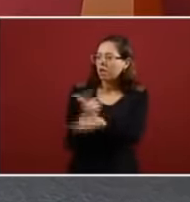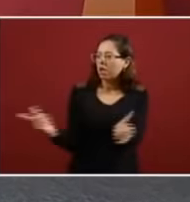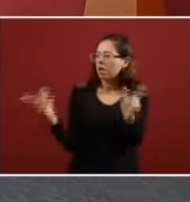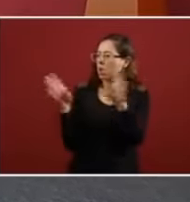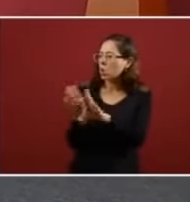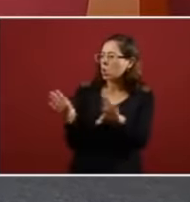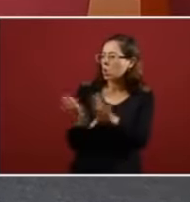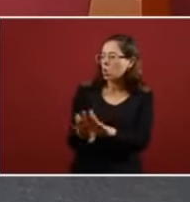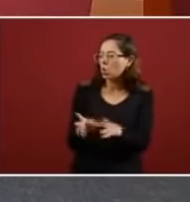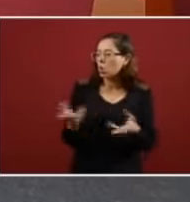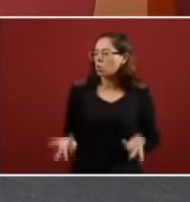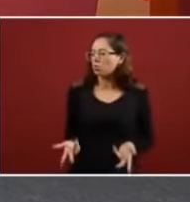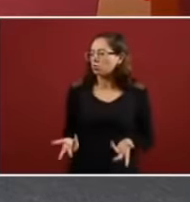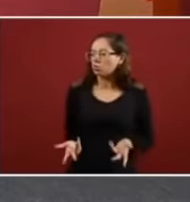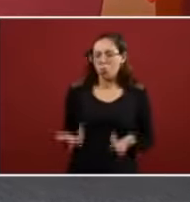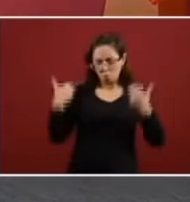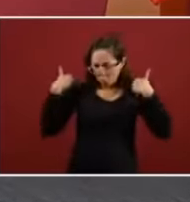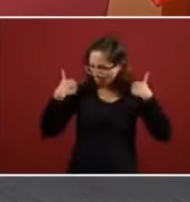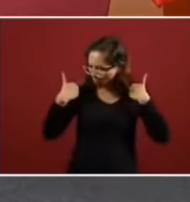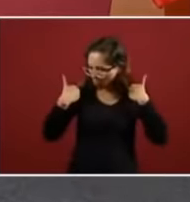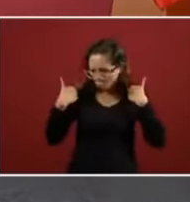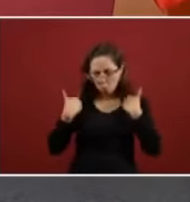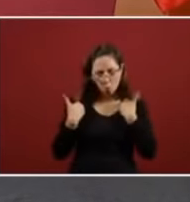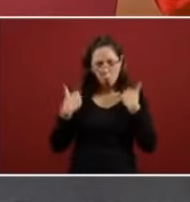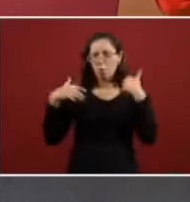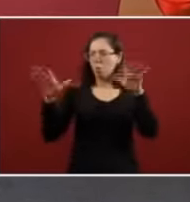si tenían que detenerlo